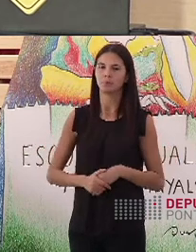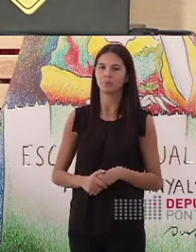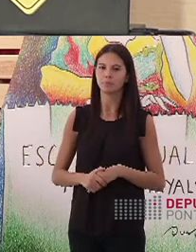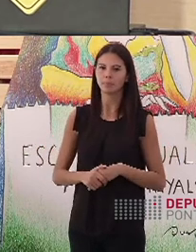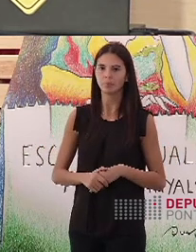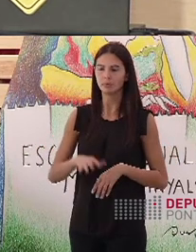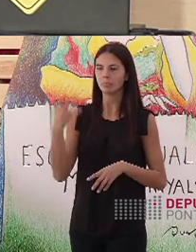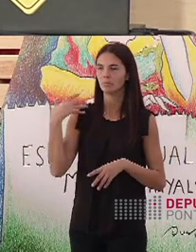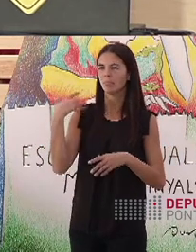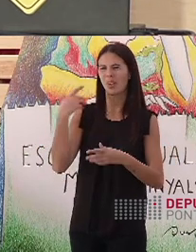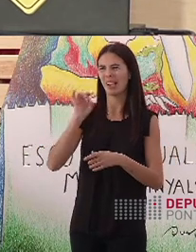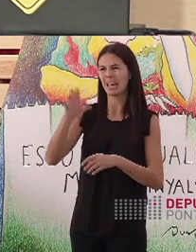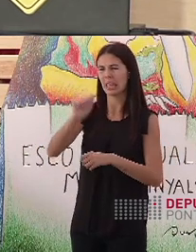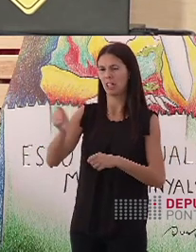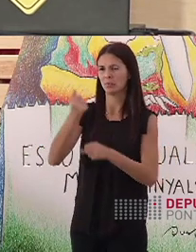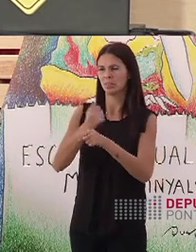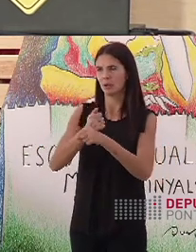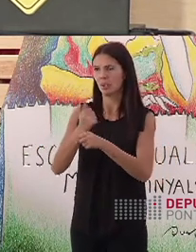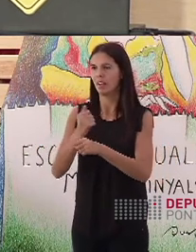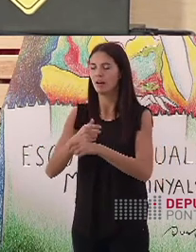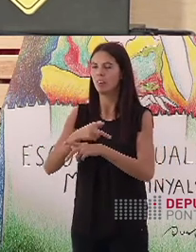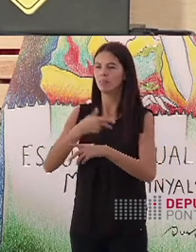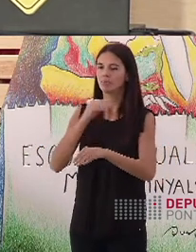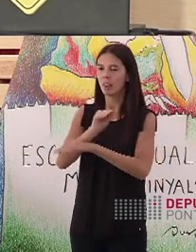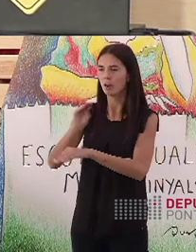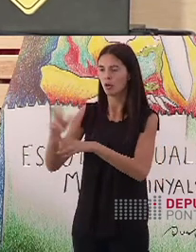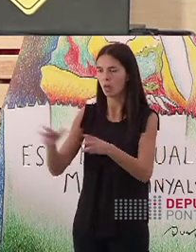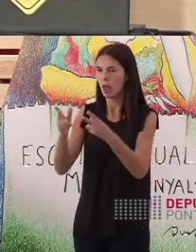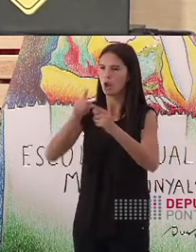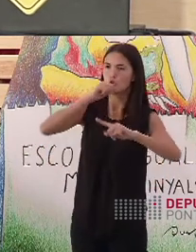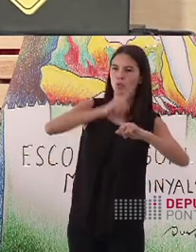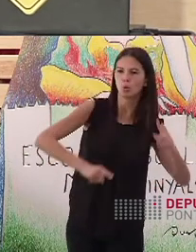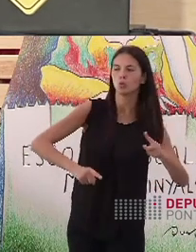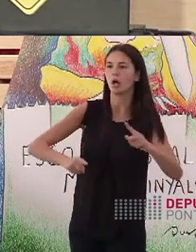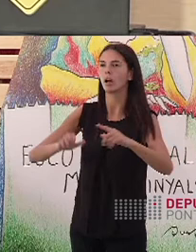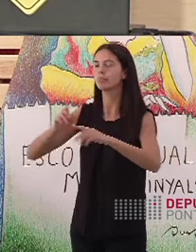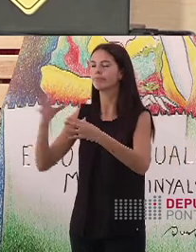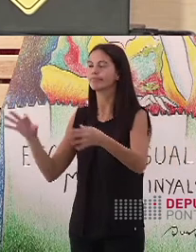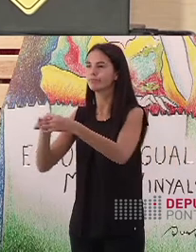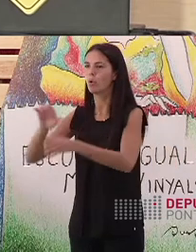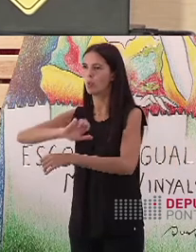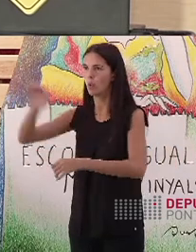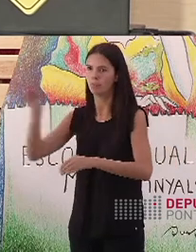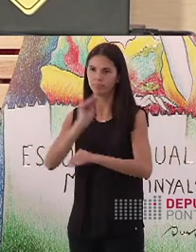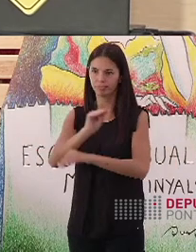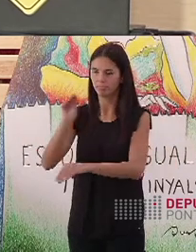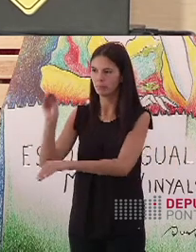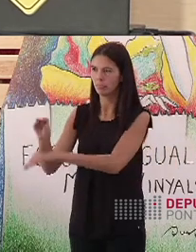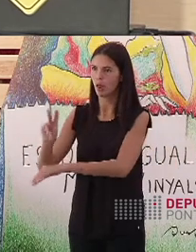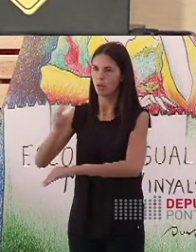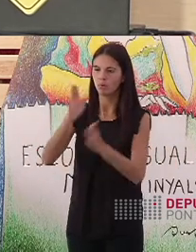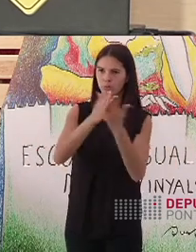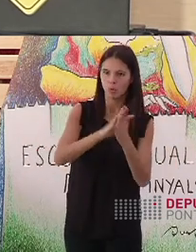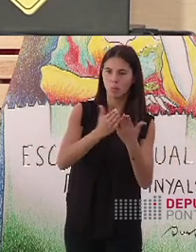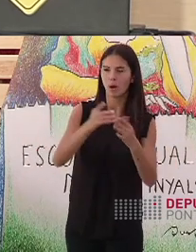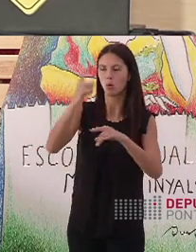15 investigacións sociais, as dúas últimas financiadas pola Xunta e a Unión Europea, respectivamente, e ten 6 libros publicados, 2 manuais